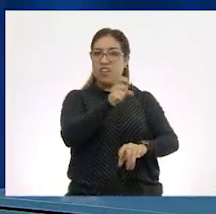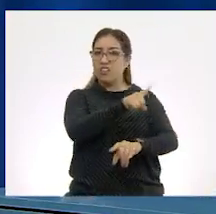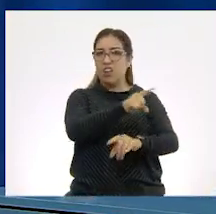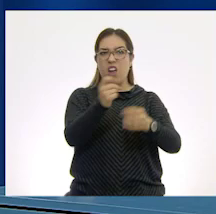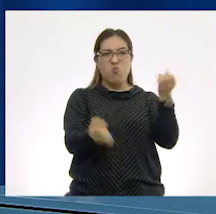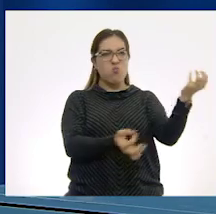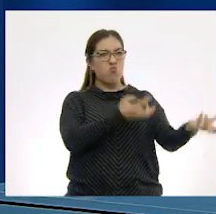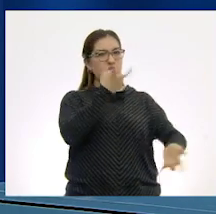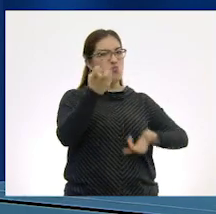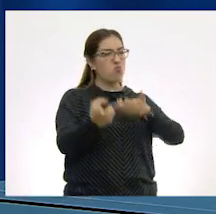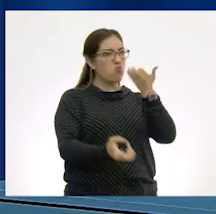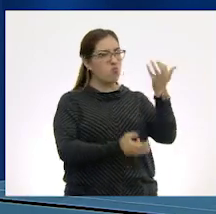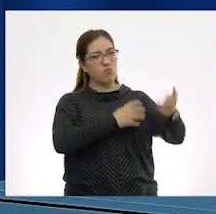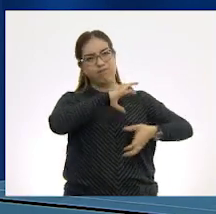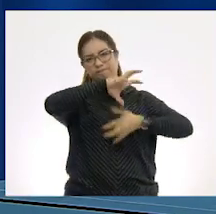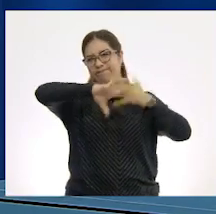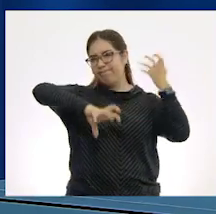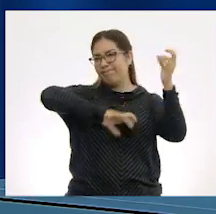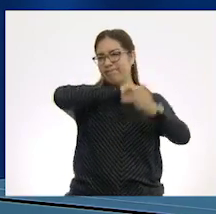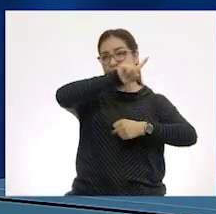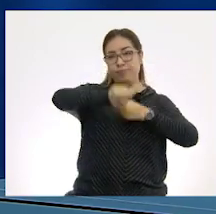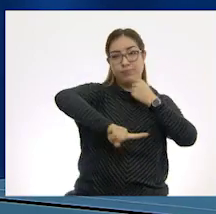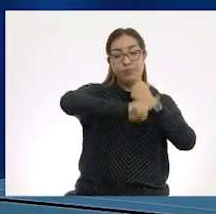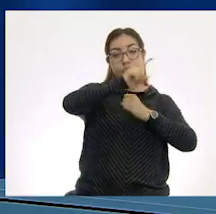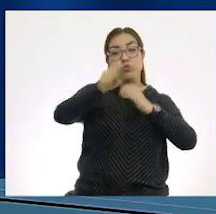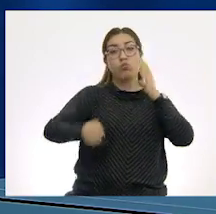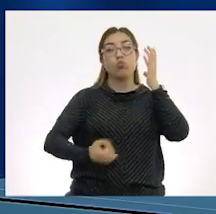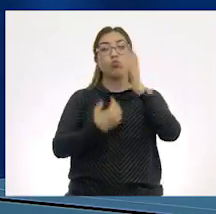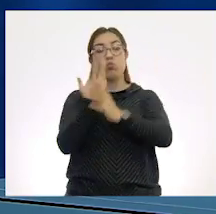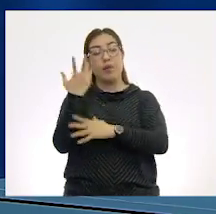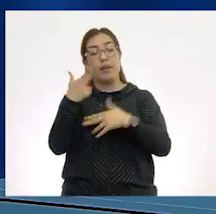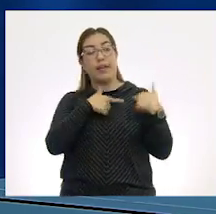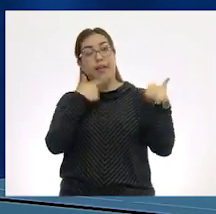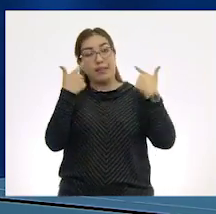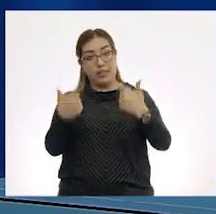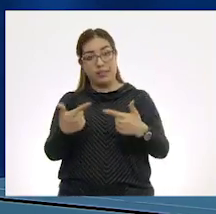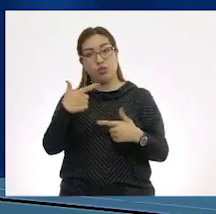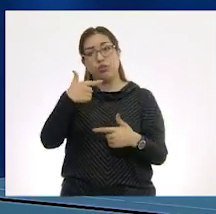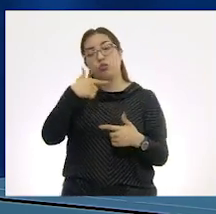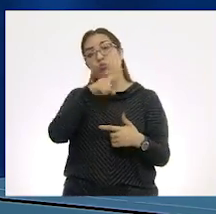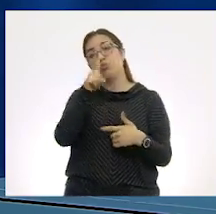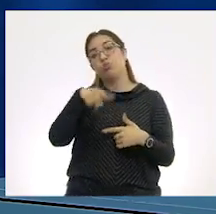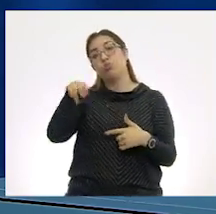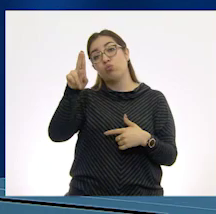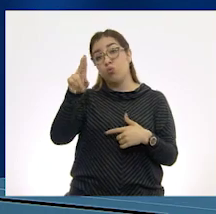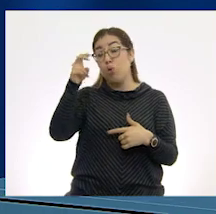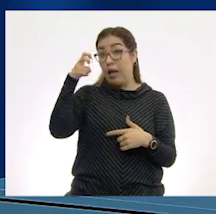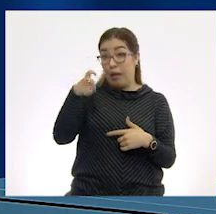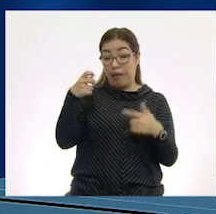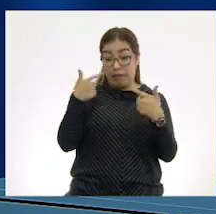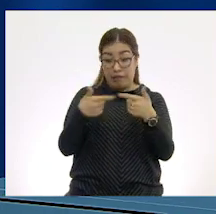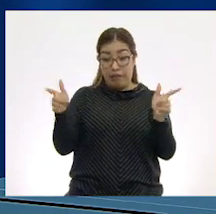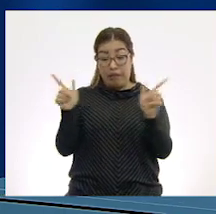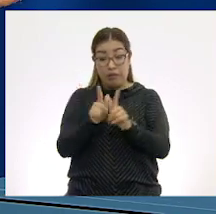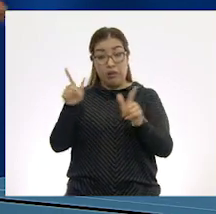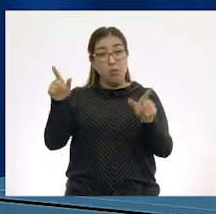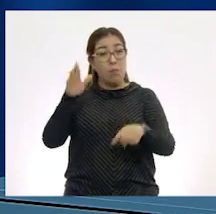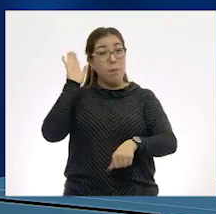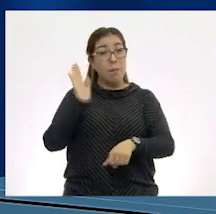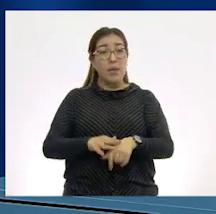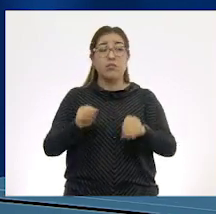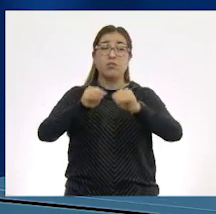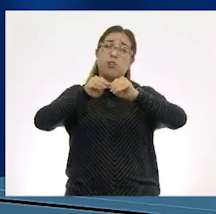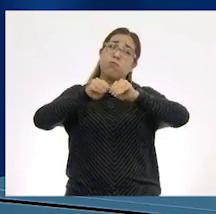ardiendo, y así surgió la dinastía Zhou. La dinastía Zhou expandió su territorio de manera